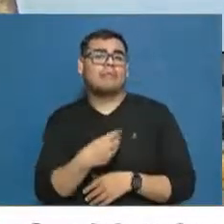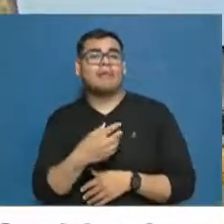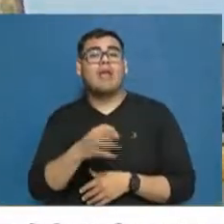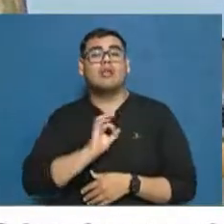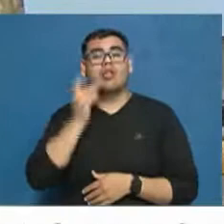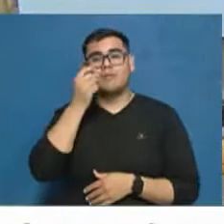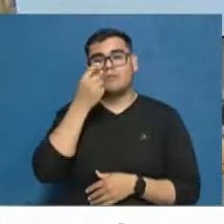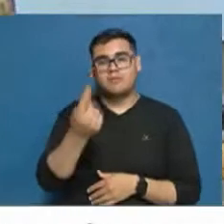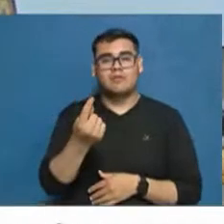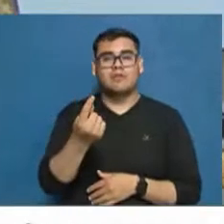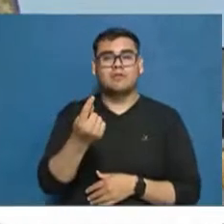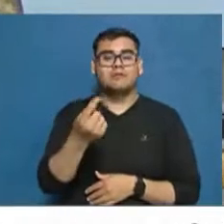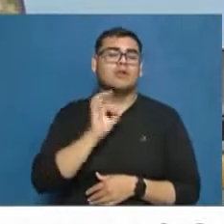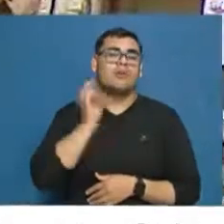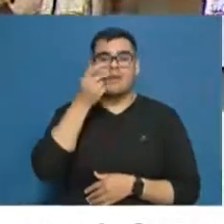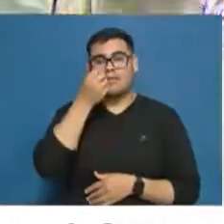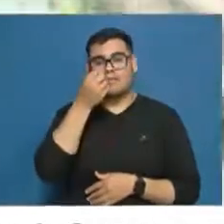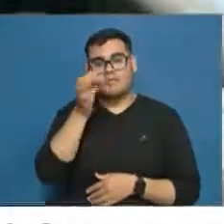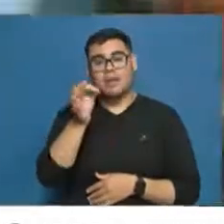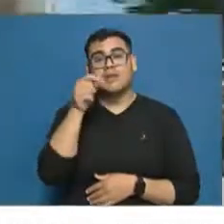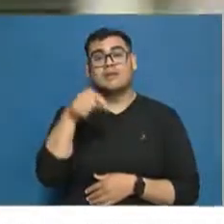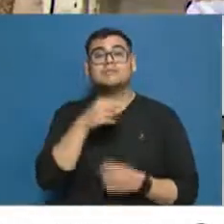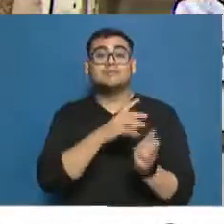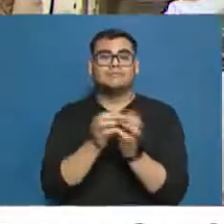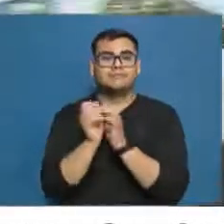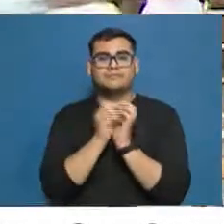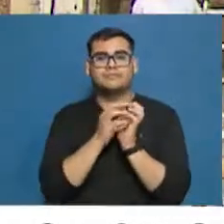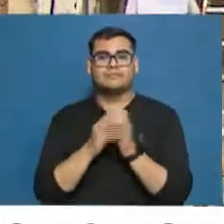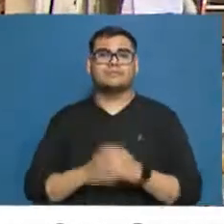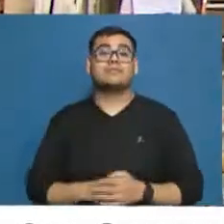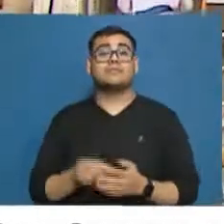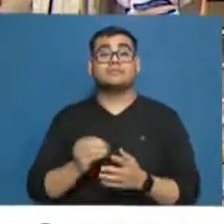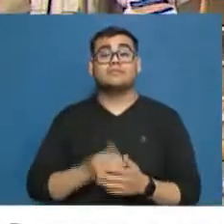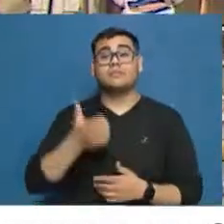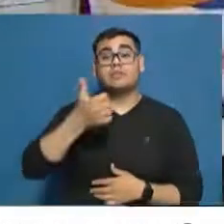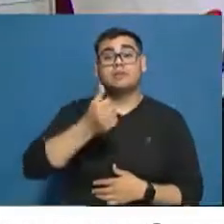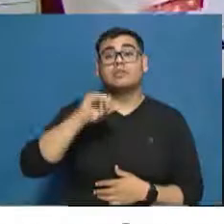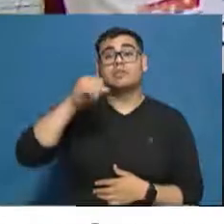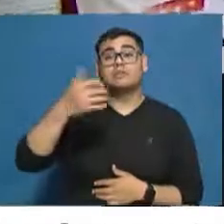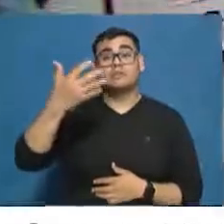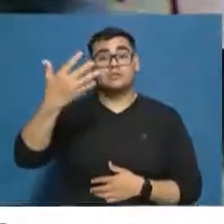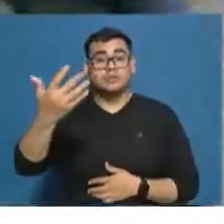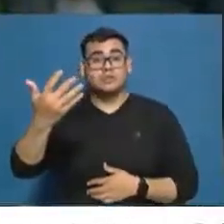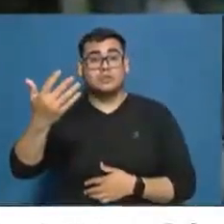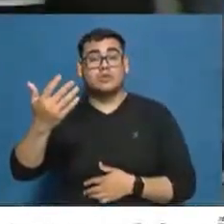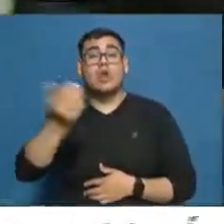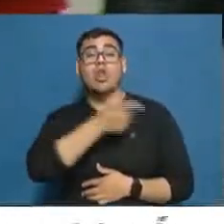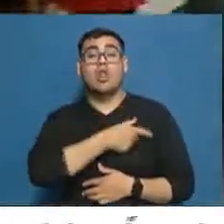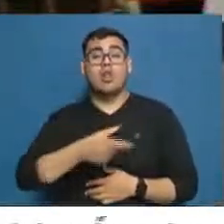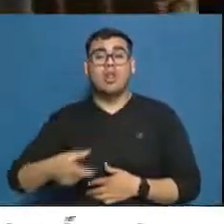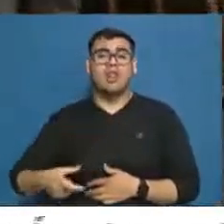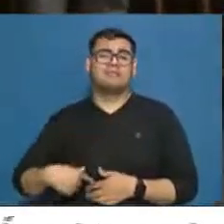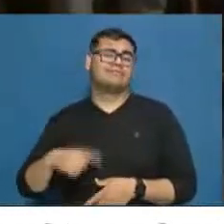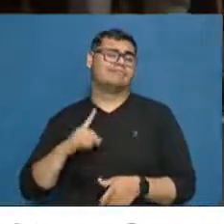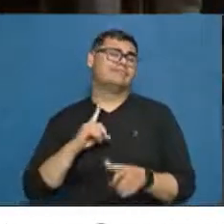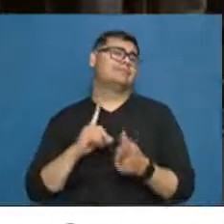tenemos que empezar, y tenemos que empezar a discutirlo. Además, este 6,5, y como lo escuchábamos al gobernador, llega lejos